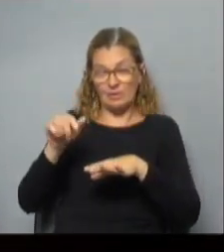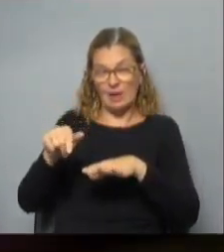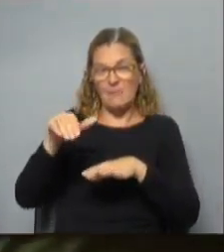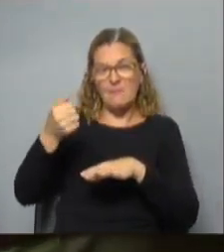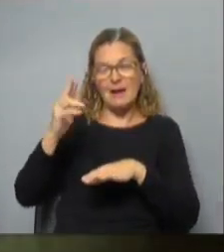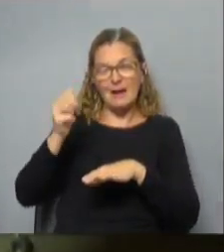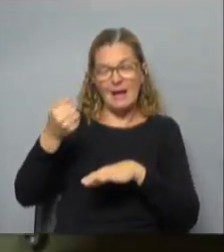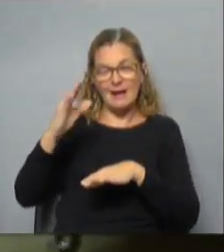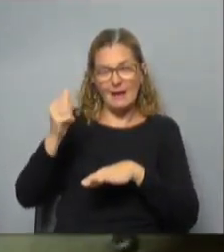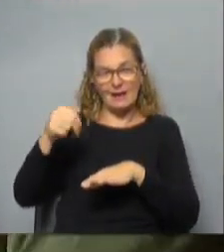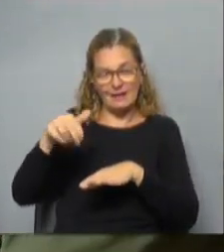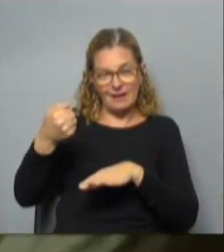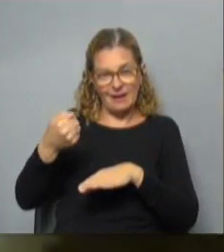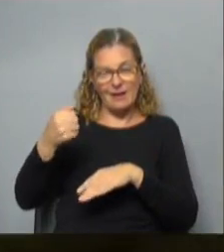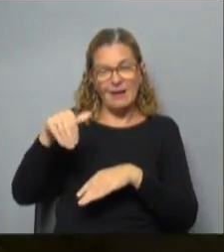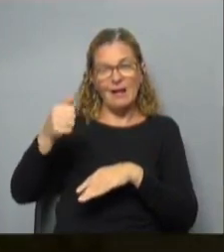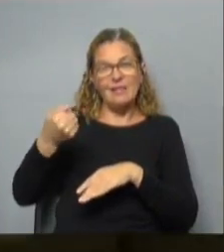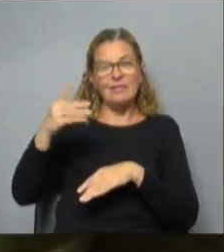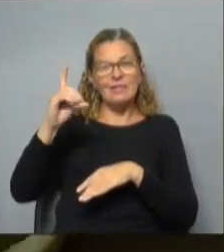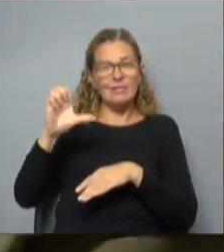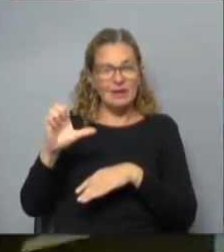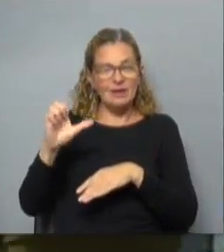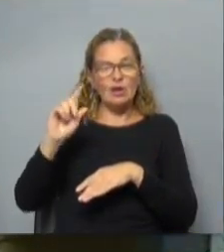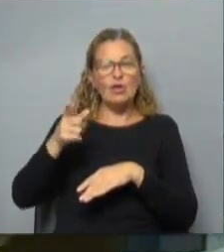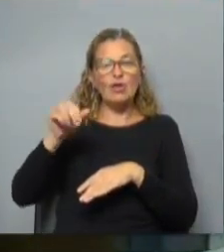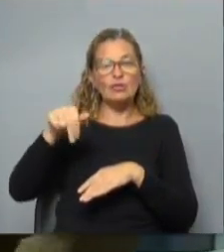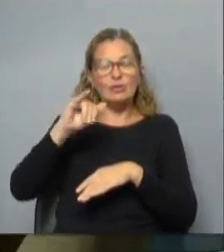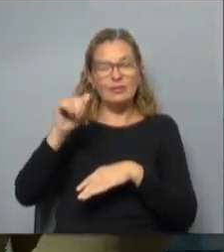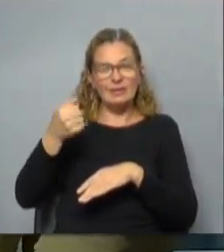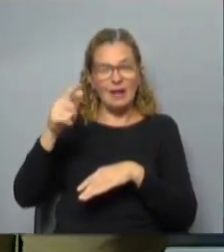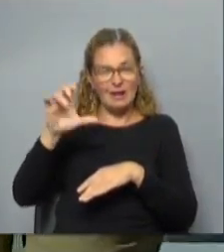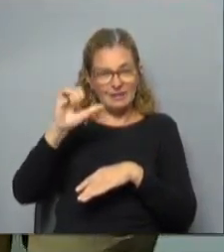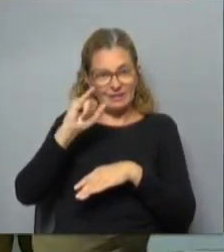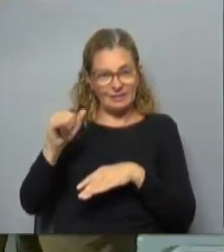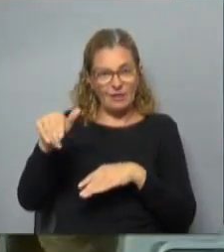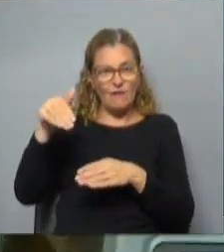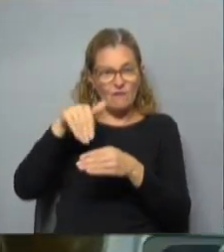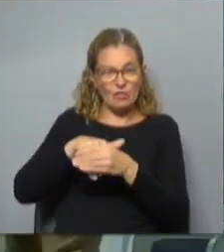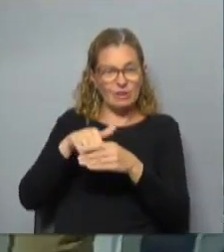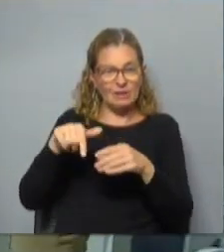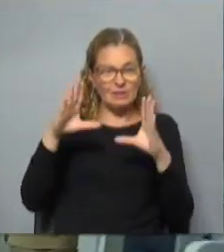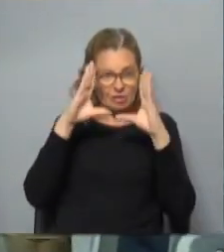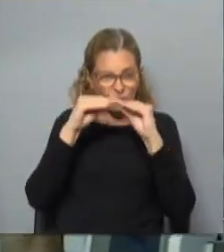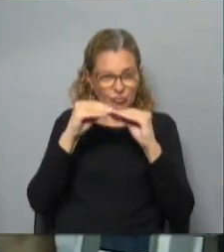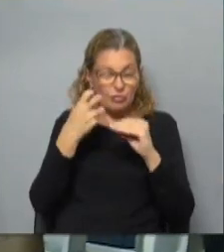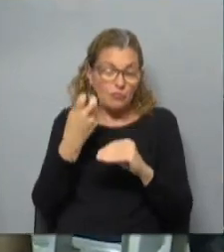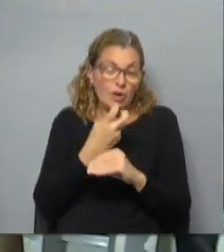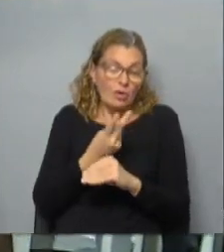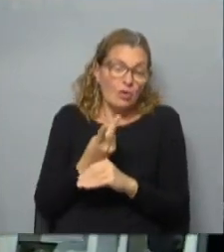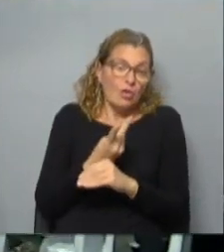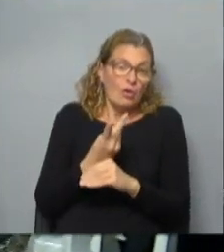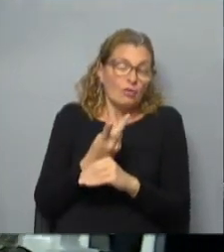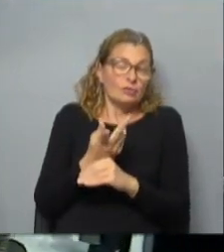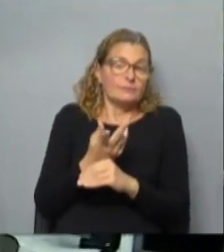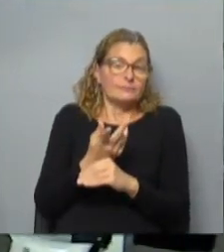maracaná encabezada por andrés gonzález que votan entonces esta noche buscando asumir